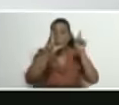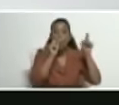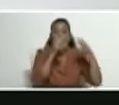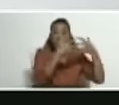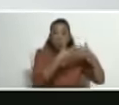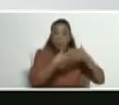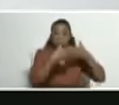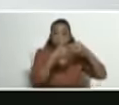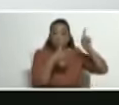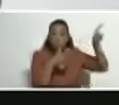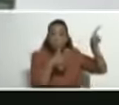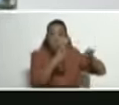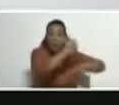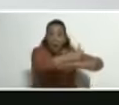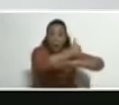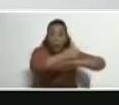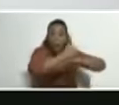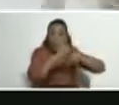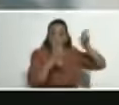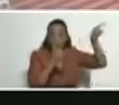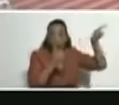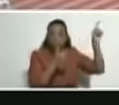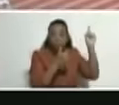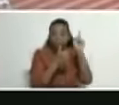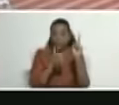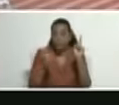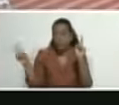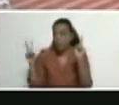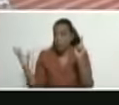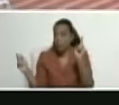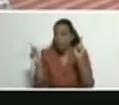Ahí están firmando cada una de las partes.